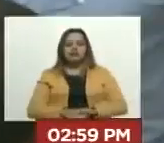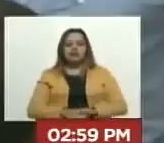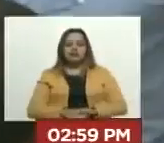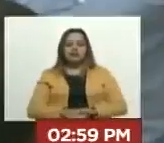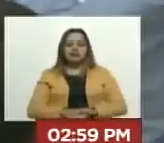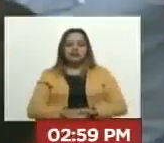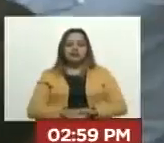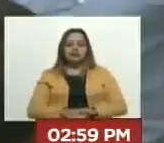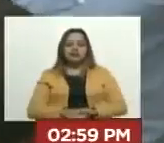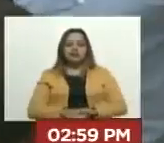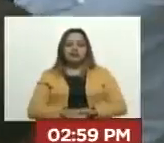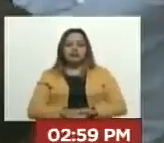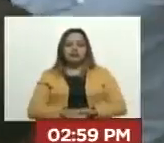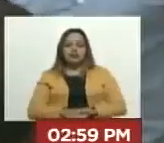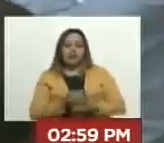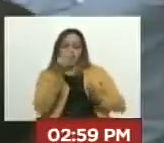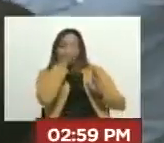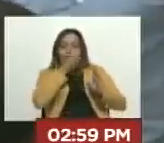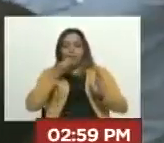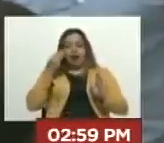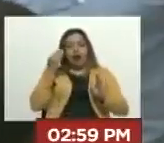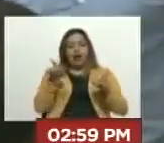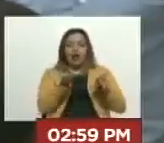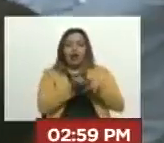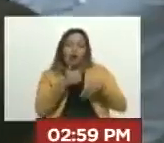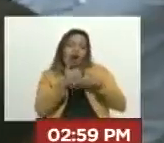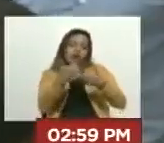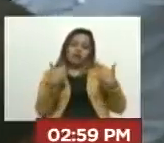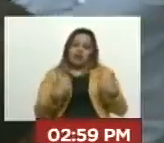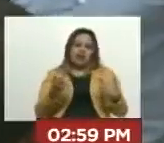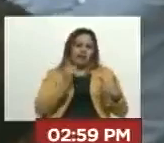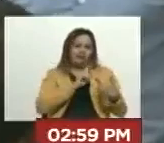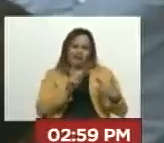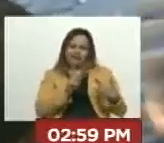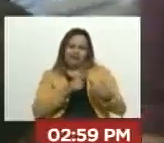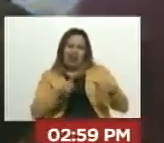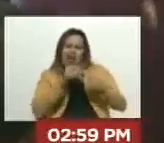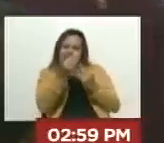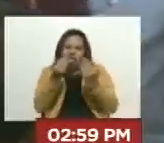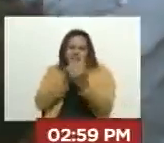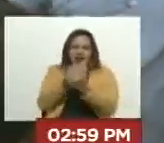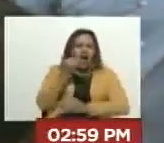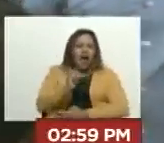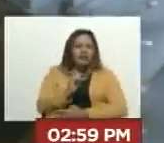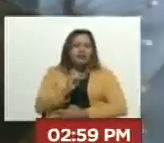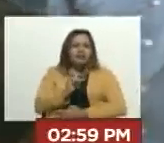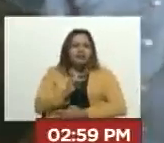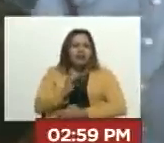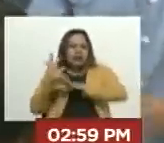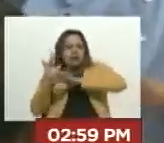La disfrazaron de ayuda humanitaria. Así lo han hecho en otras ocasiones. Las invasiones de Estados Unidos.